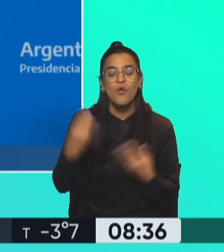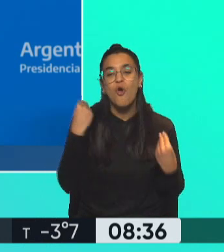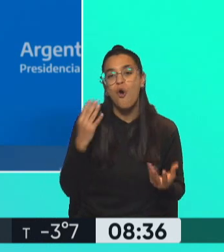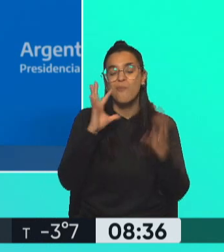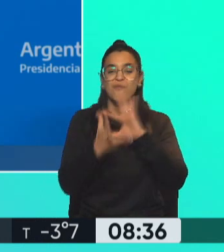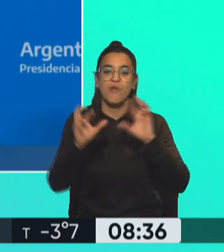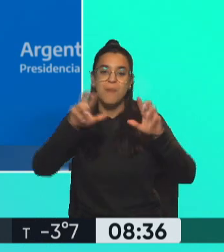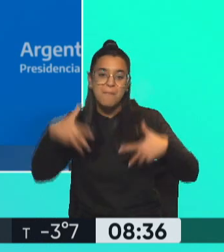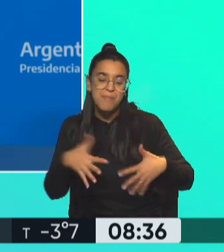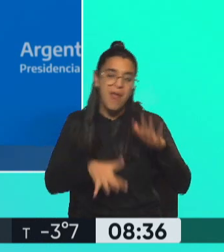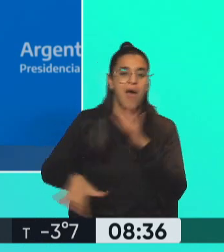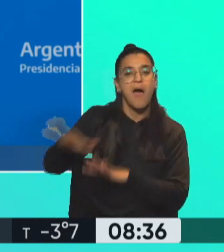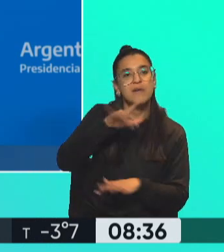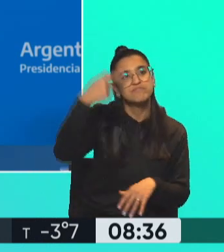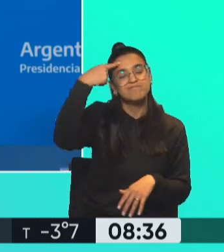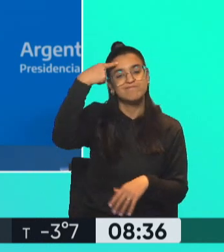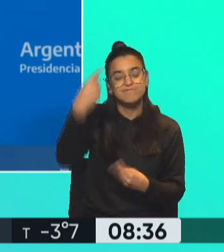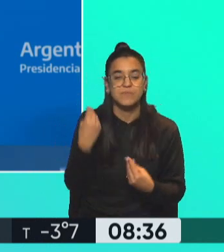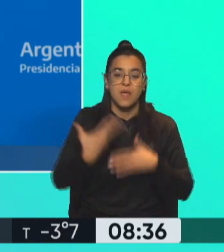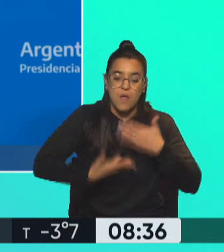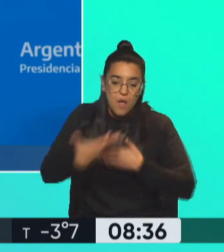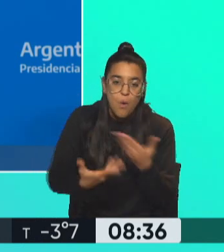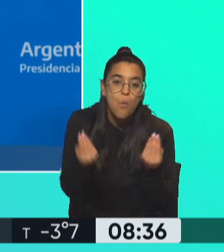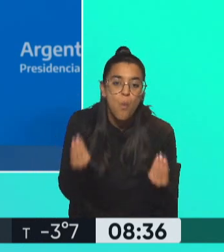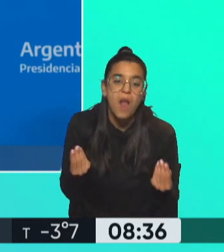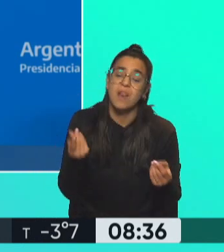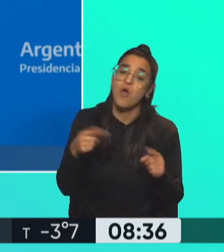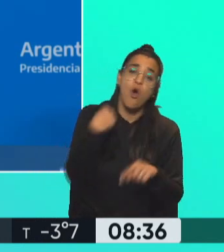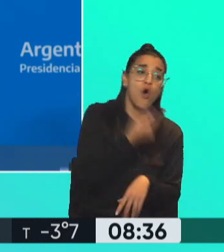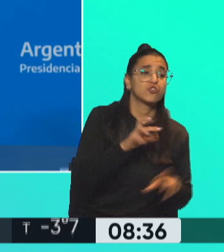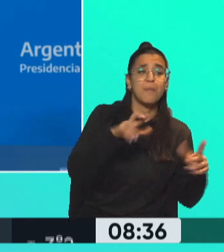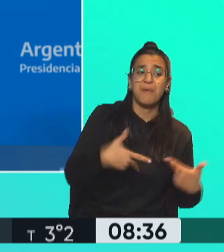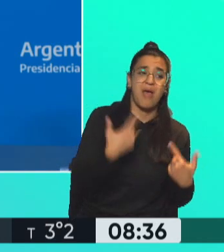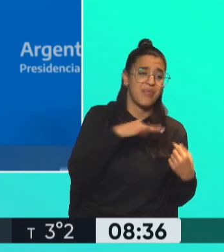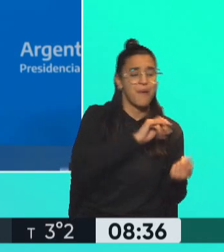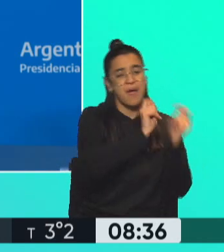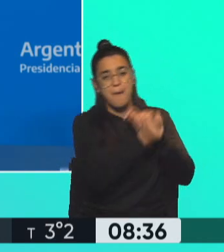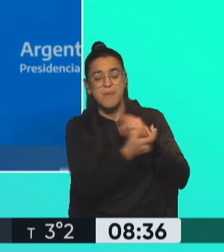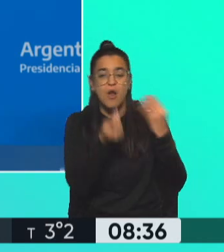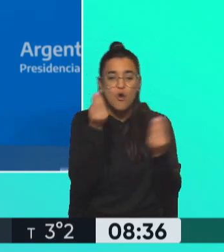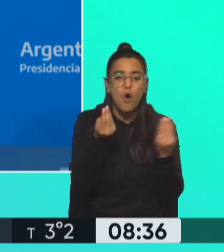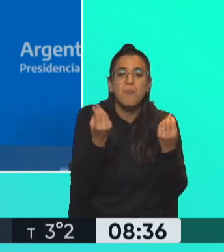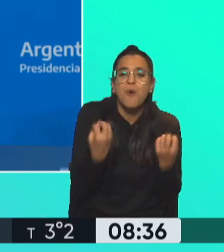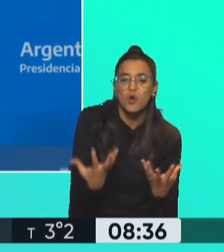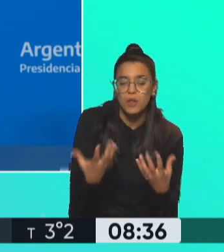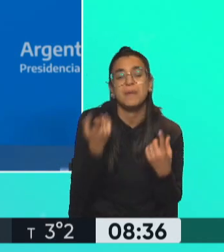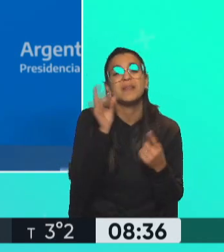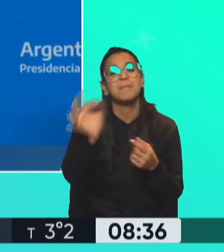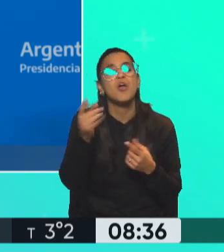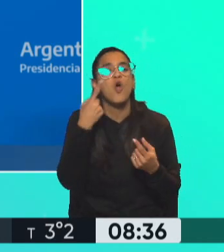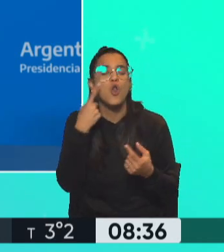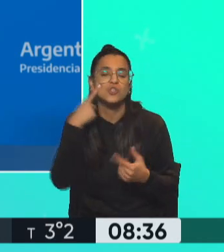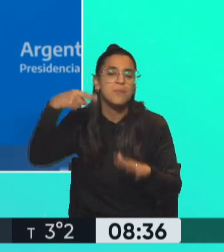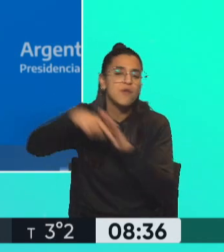las políticas vigentes que piensa continuar y cuáles las que le gustaría cambiar y por qué. También para conocer un poco